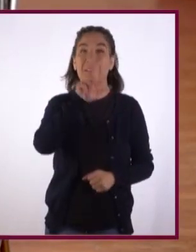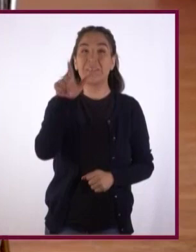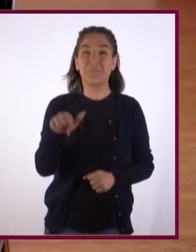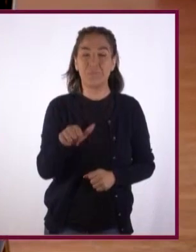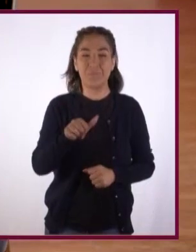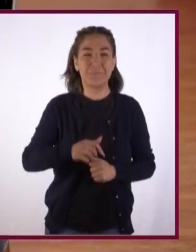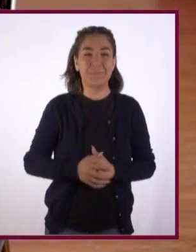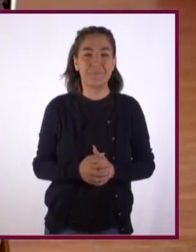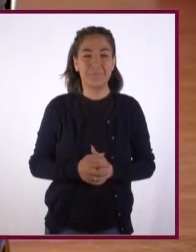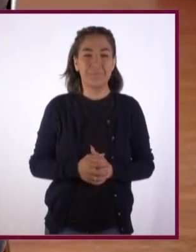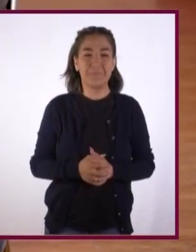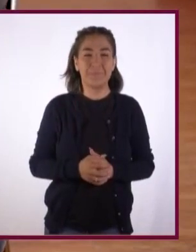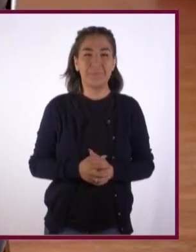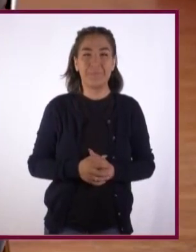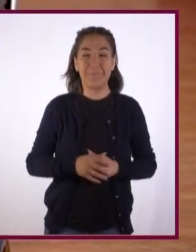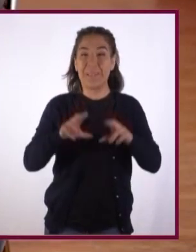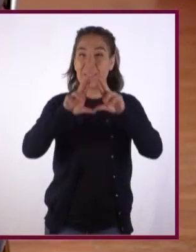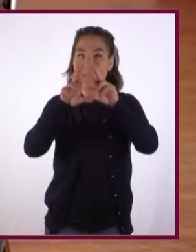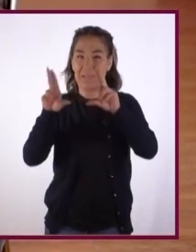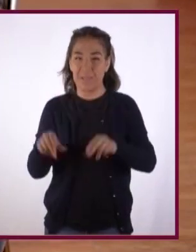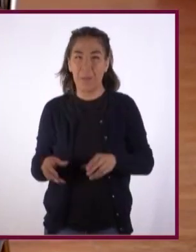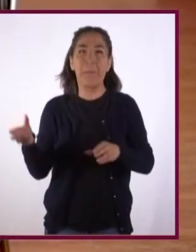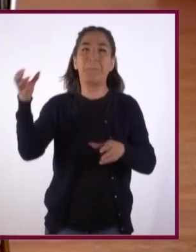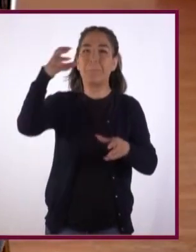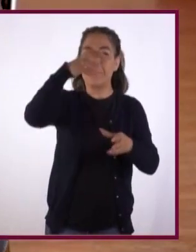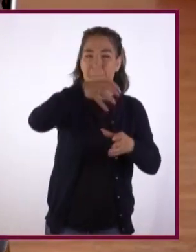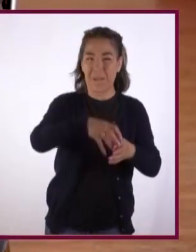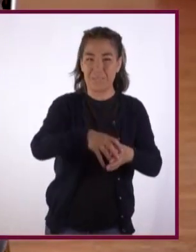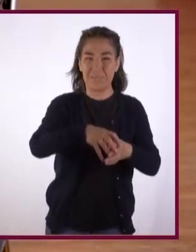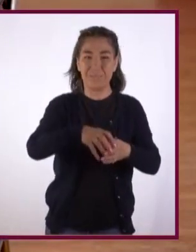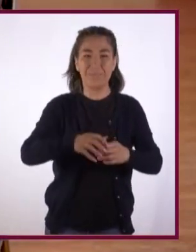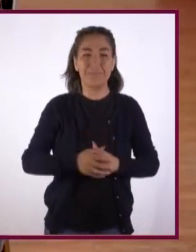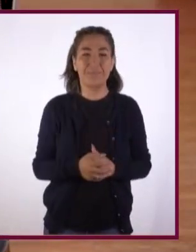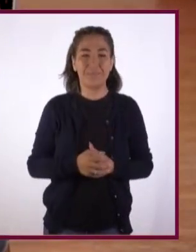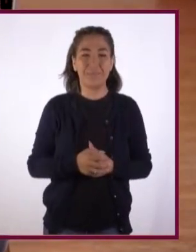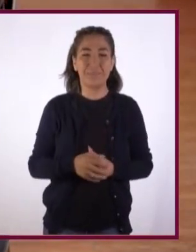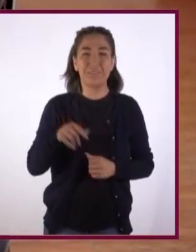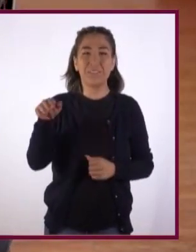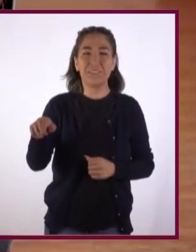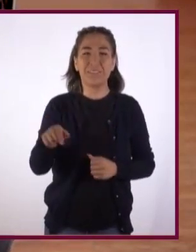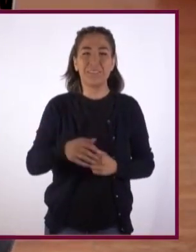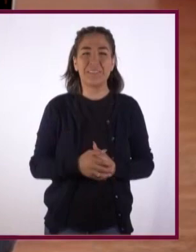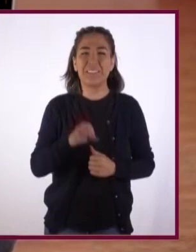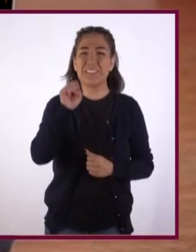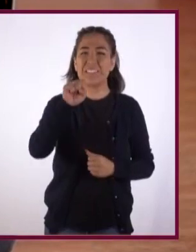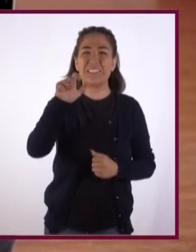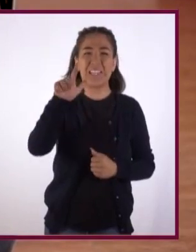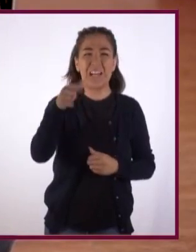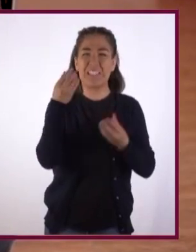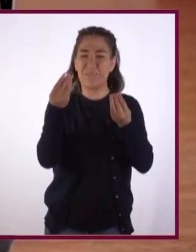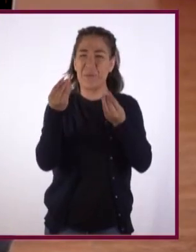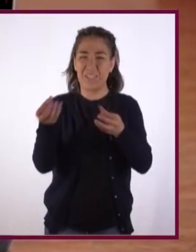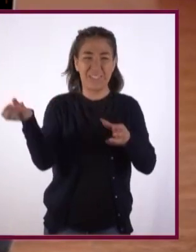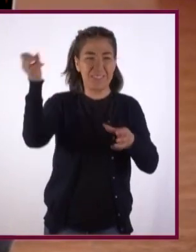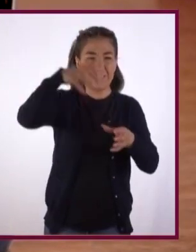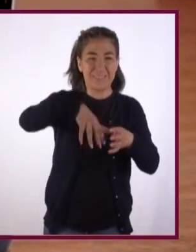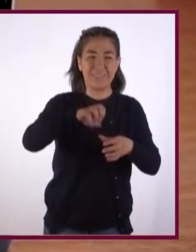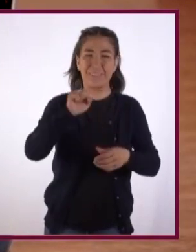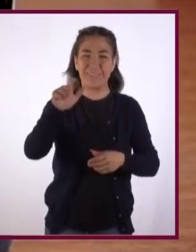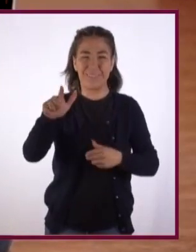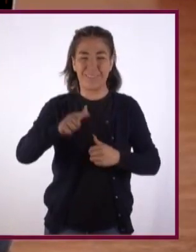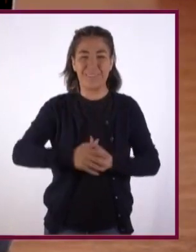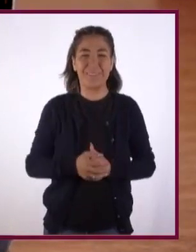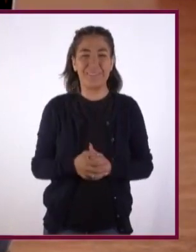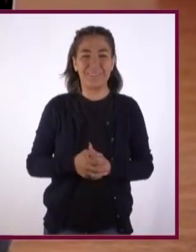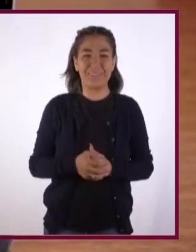Y antes de poner el siguiente hielo, porque vamos a poner una capa aquí encima, le vamos a poner un montón de sal, pero un montón.